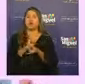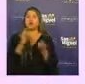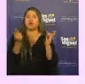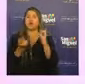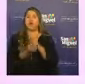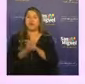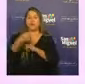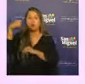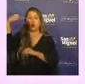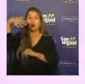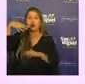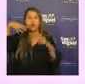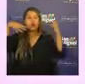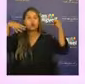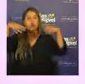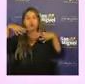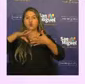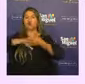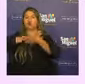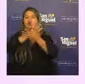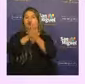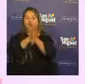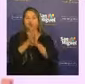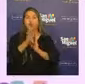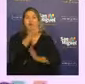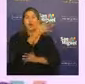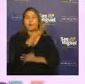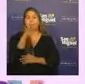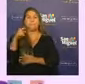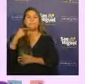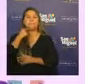las luminarias completas del Parque El Llano.